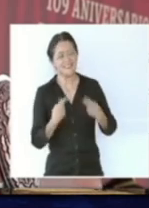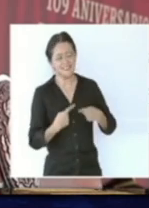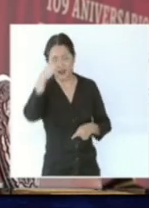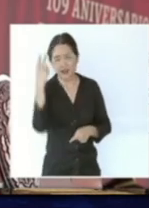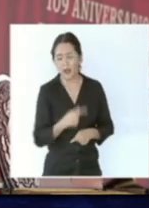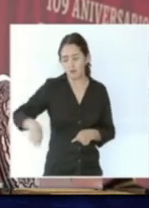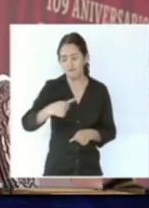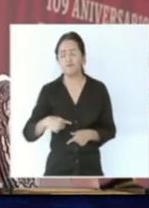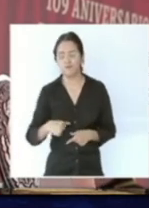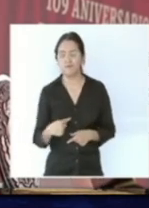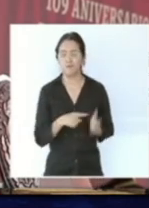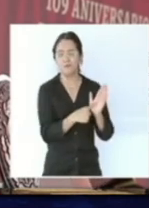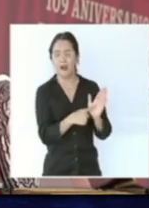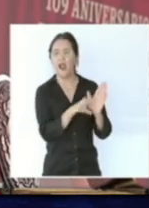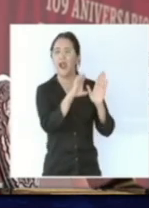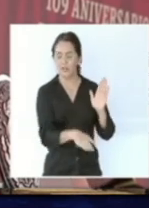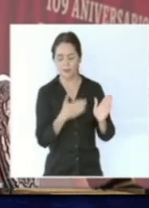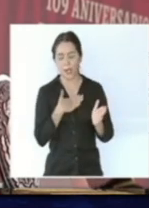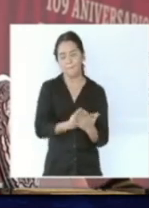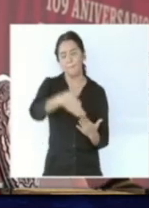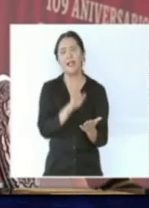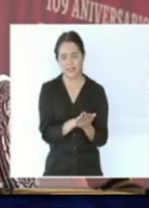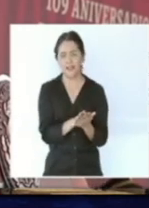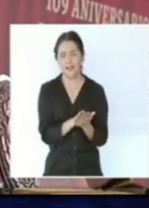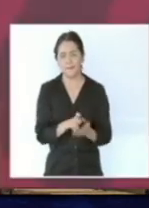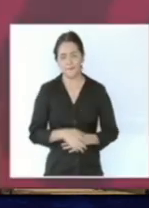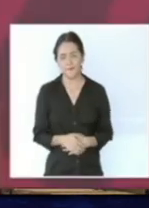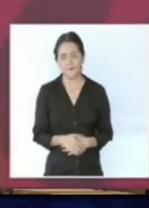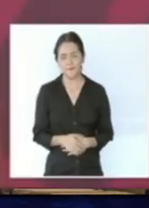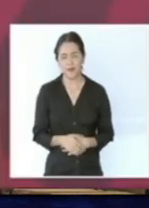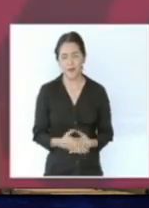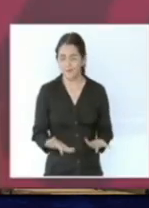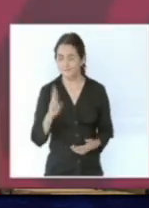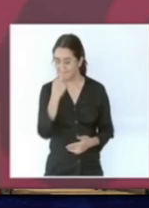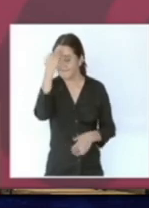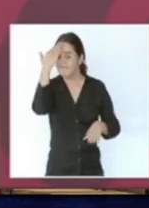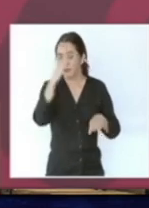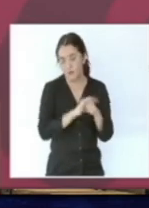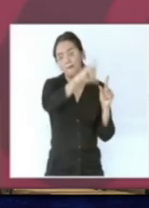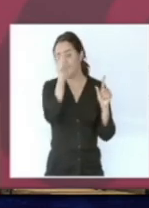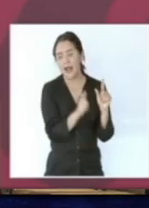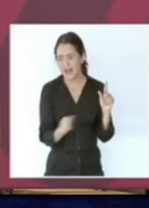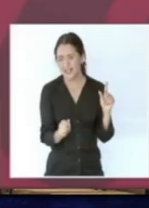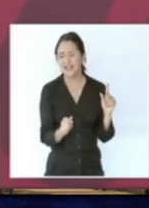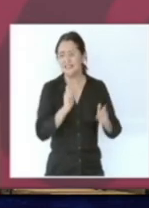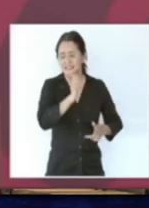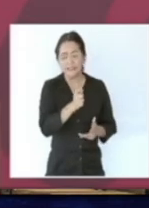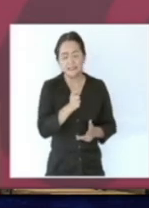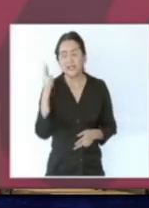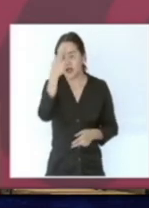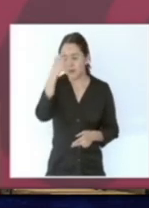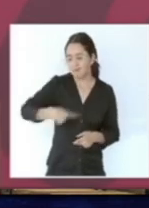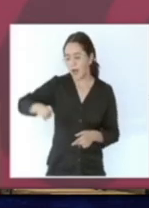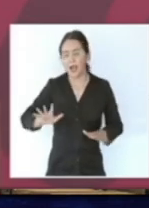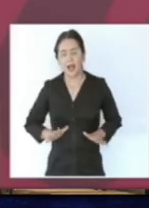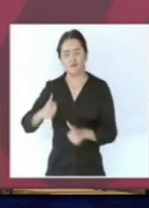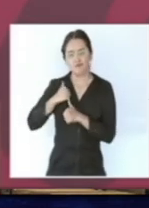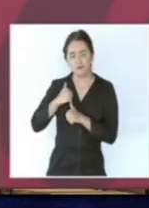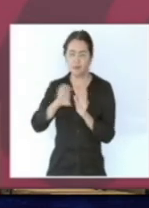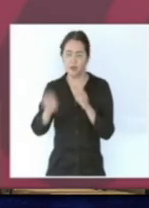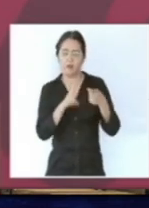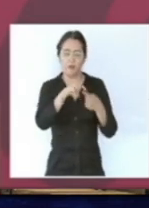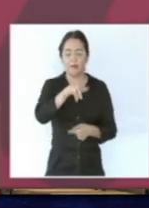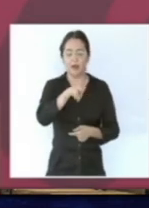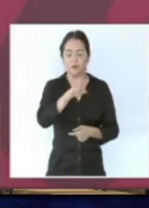que nos heredaron un ejemplo de dignidad y valentía en la memoria nacional prevalece el actuarnes compatriotas entre ellos el